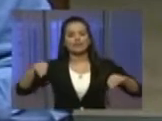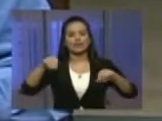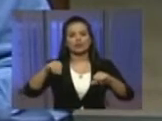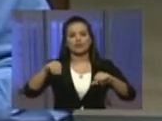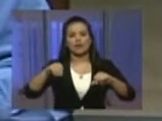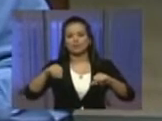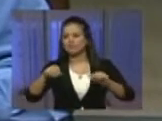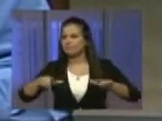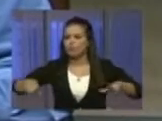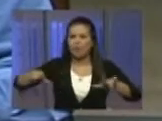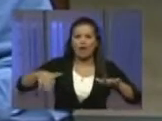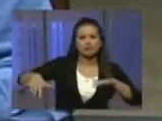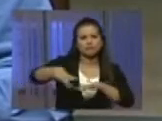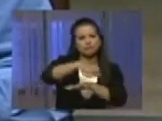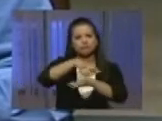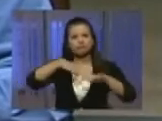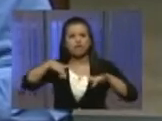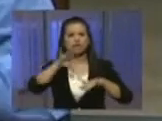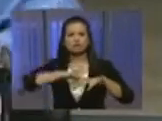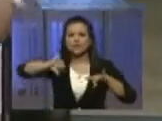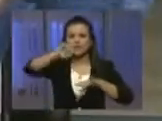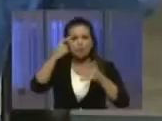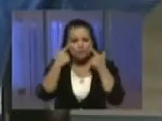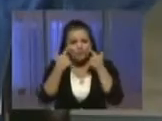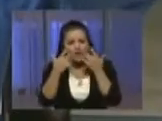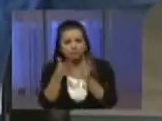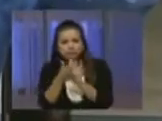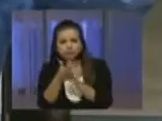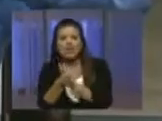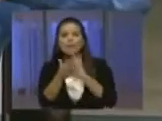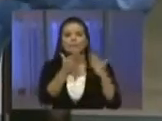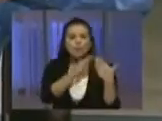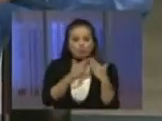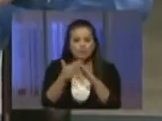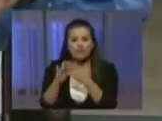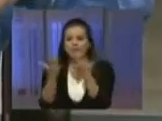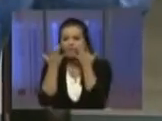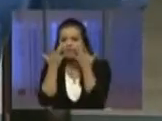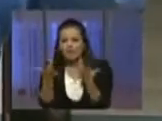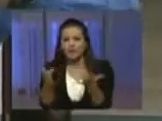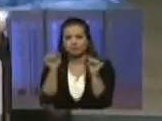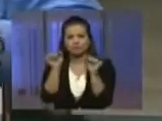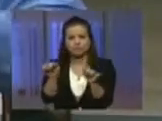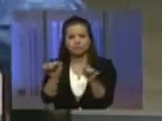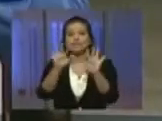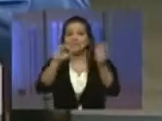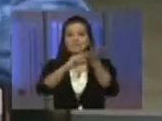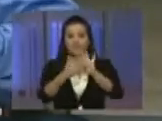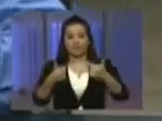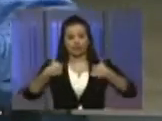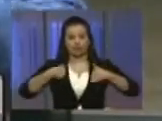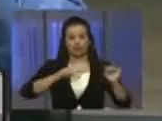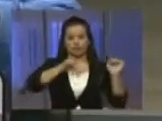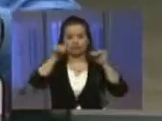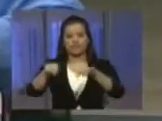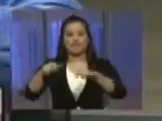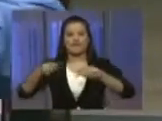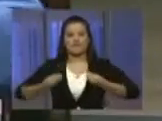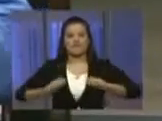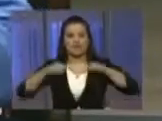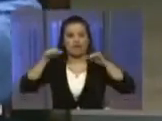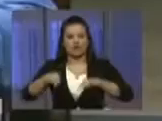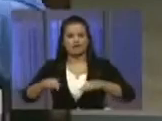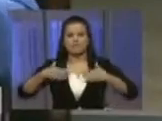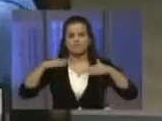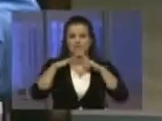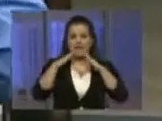socialismo comunal es el socialismo en su expresión donde uno hace su vida donde uno vive en su cuadra en